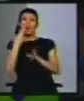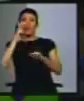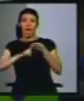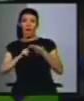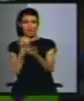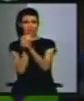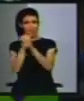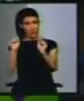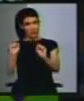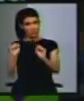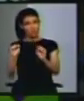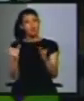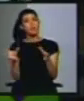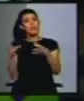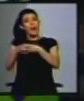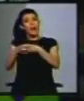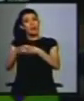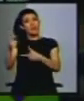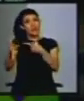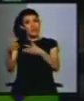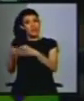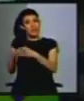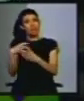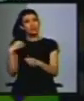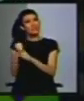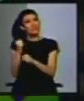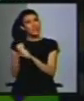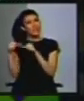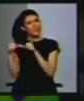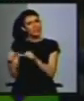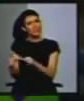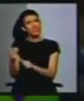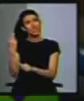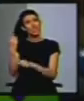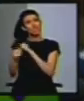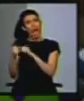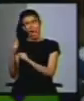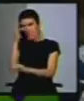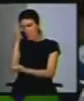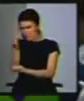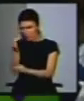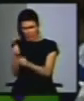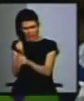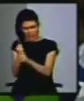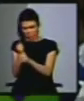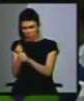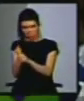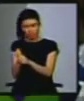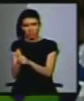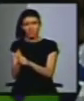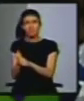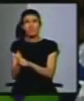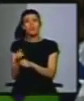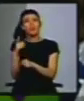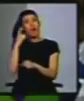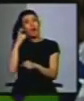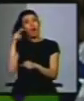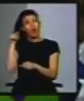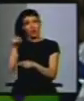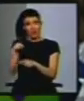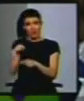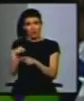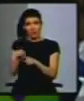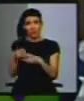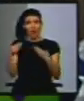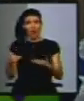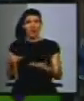renuncia a un partido en el cual trabajé lealmente por 12 años. Creo que eso como instancia